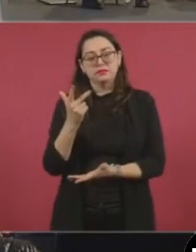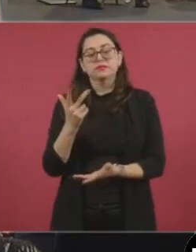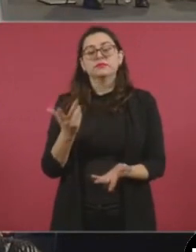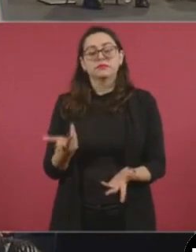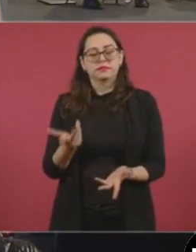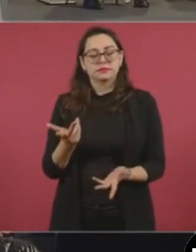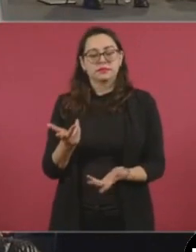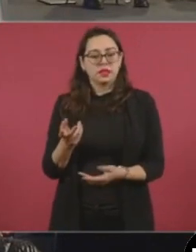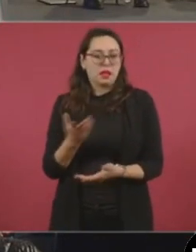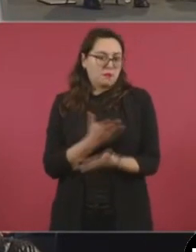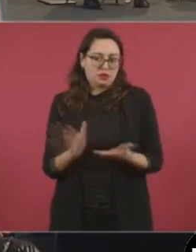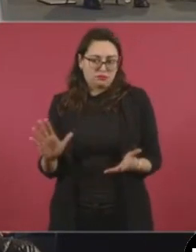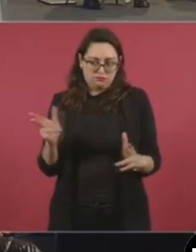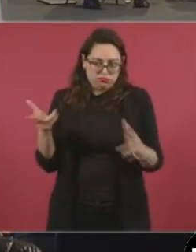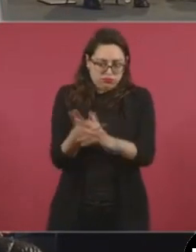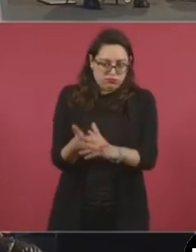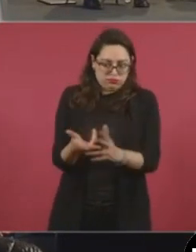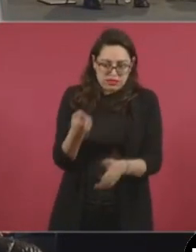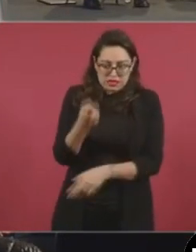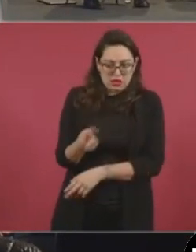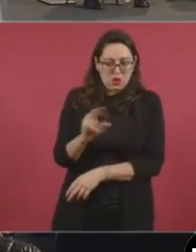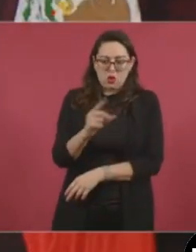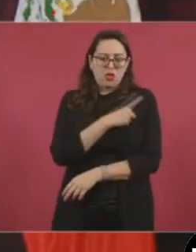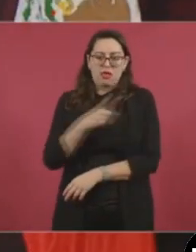de esta naturaleza,